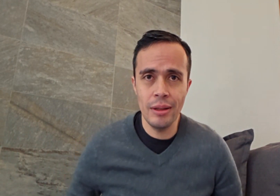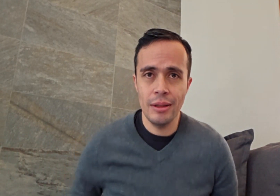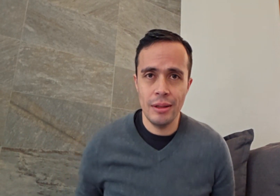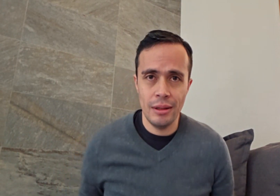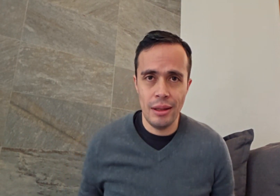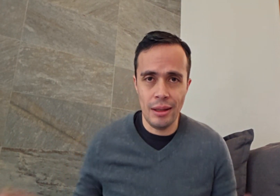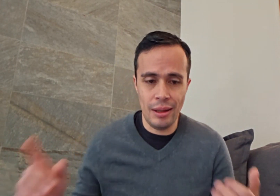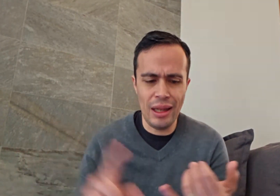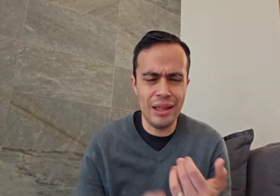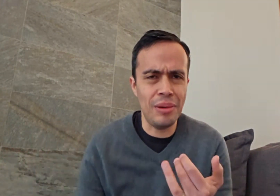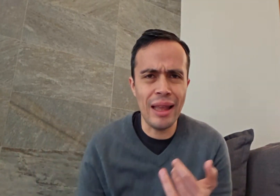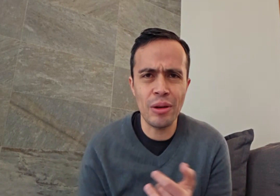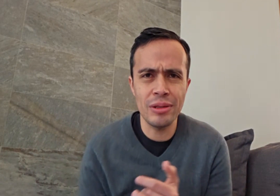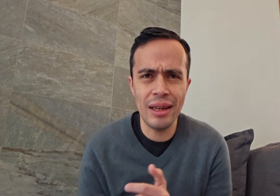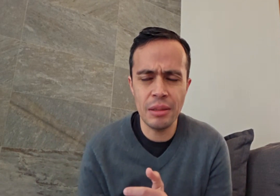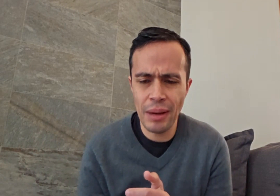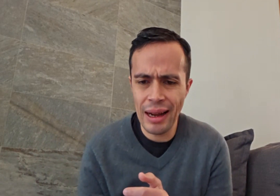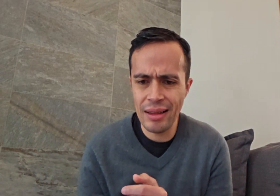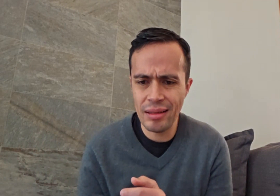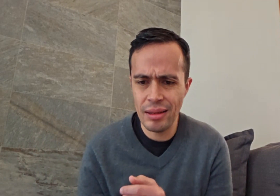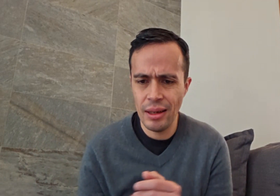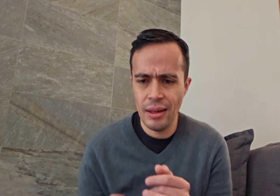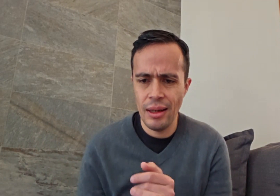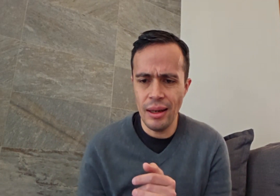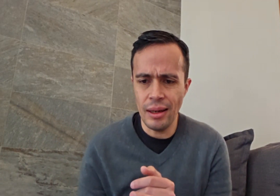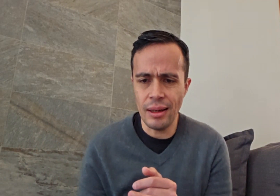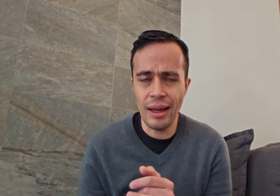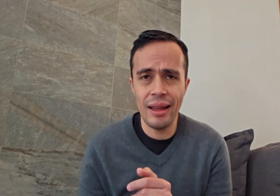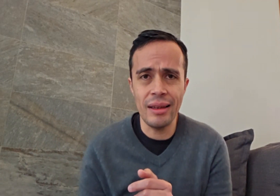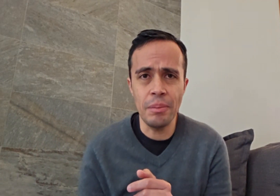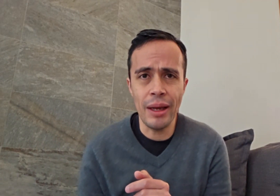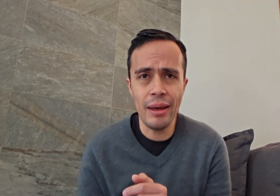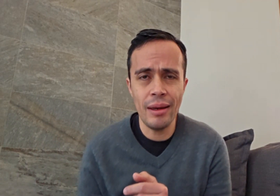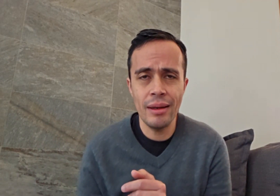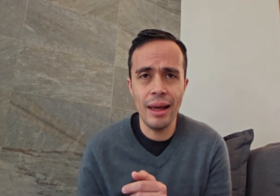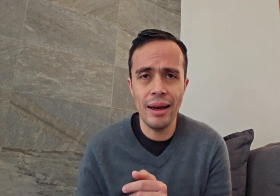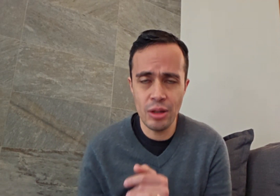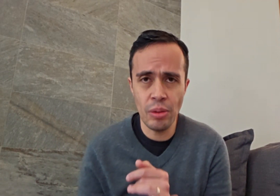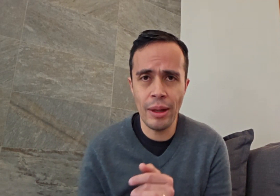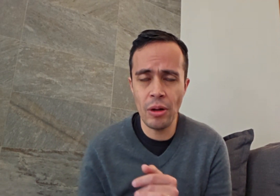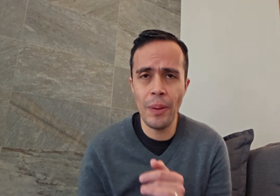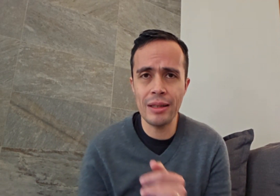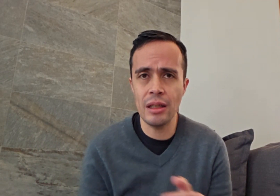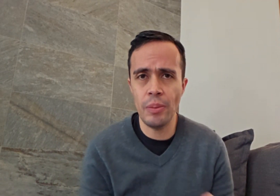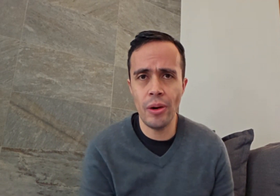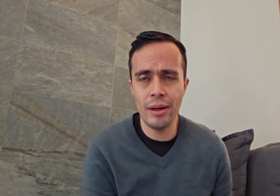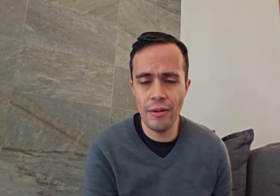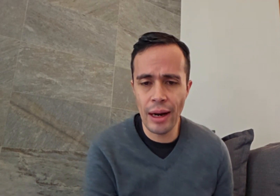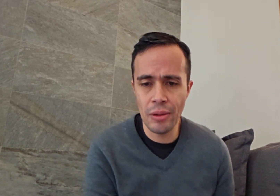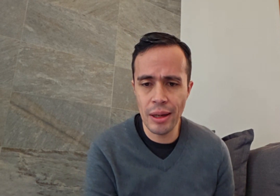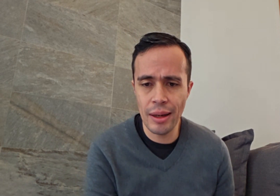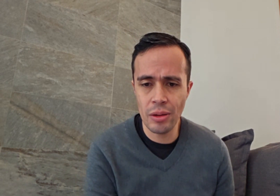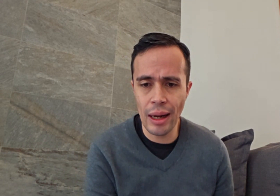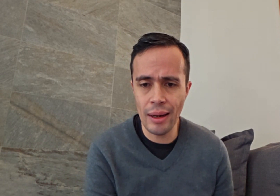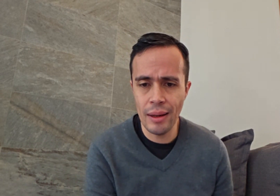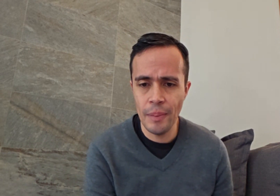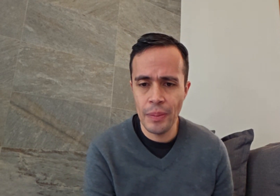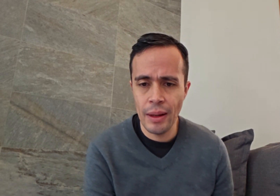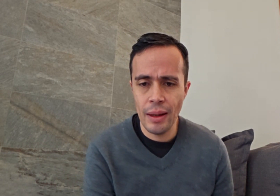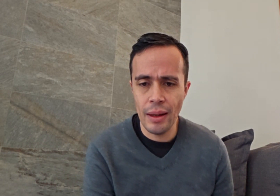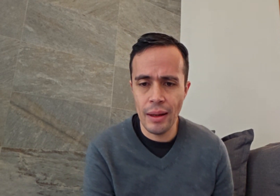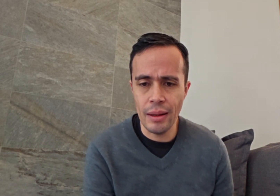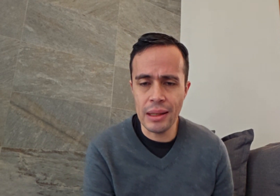León. Natividad González Parás, que era del PRI, él en su momento participó en el fraude